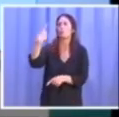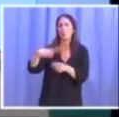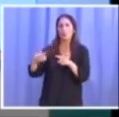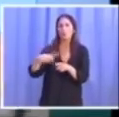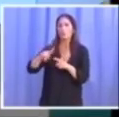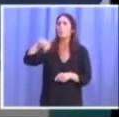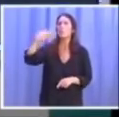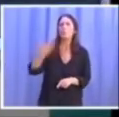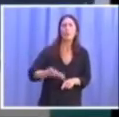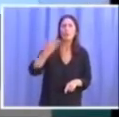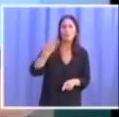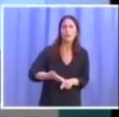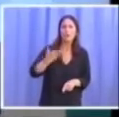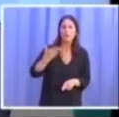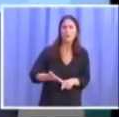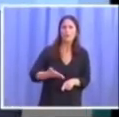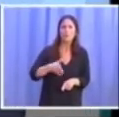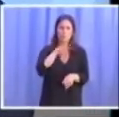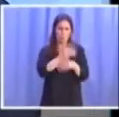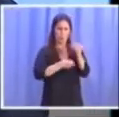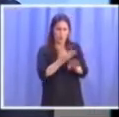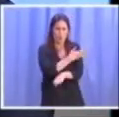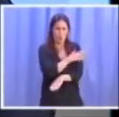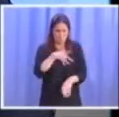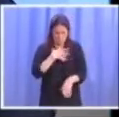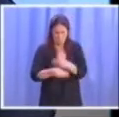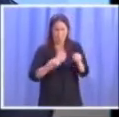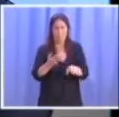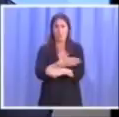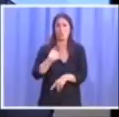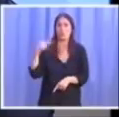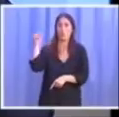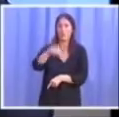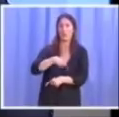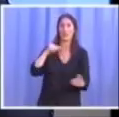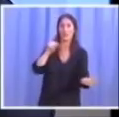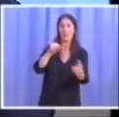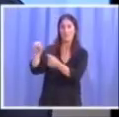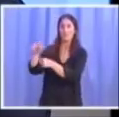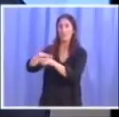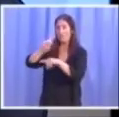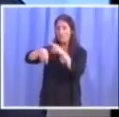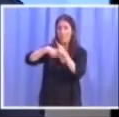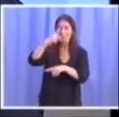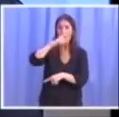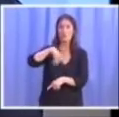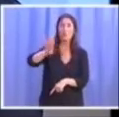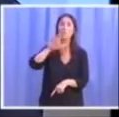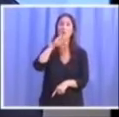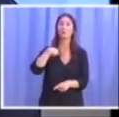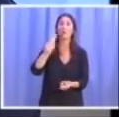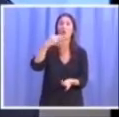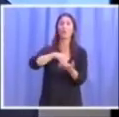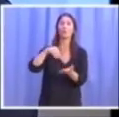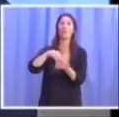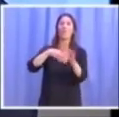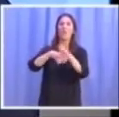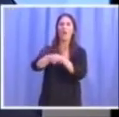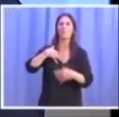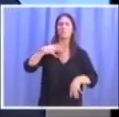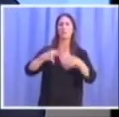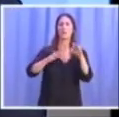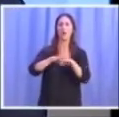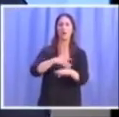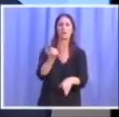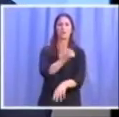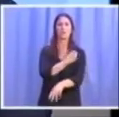cosa que es muy importante y con esto cierro a todos los granadinos. Yo vengo a este debate después de tantos años y he entrado dos veces en mi vida a un juzgado a inscribir